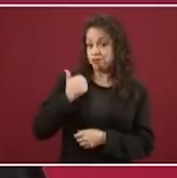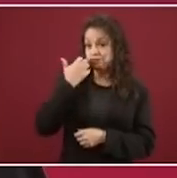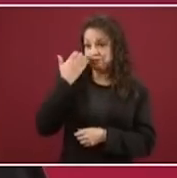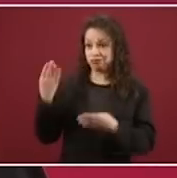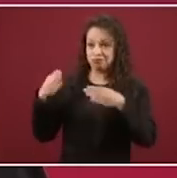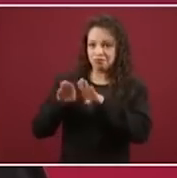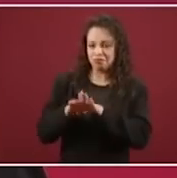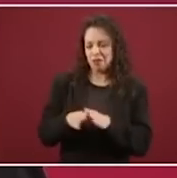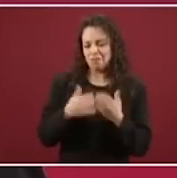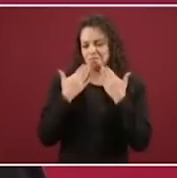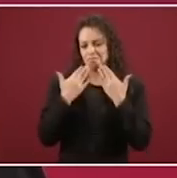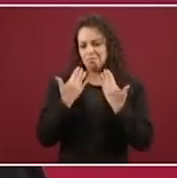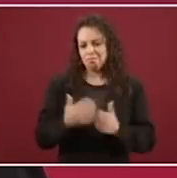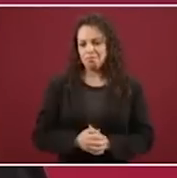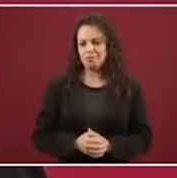conservadurismo.